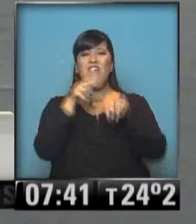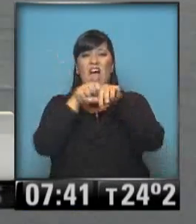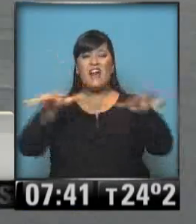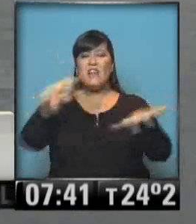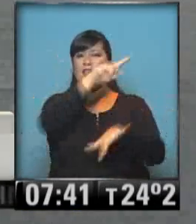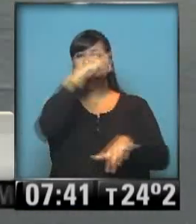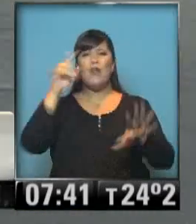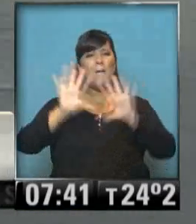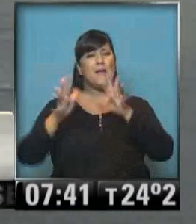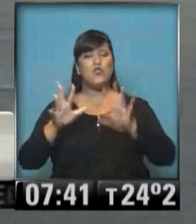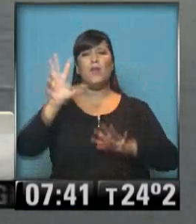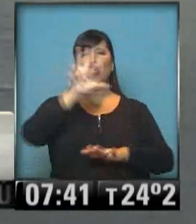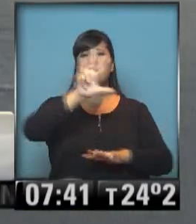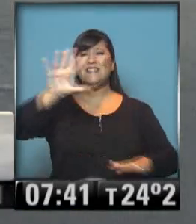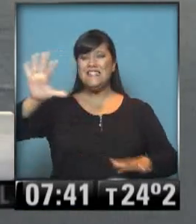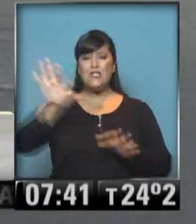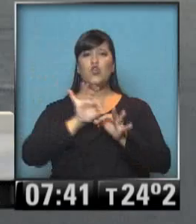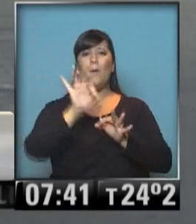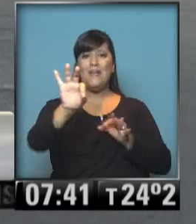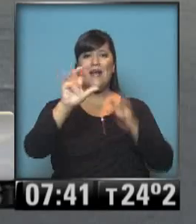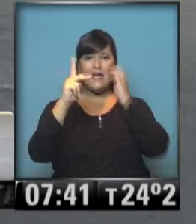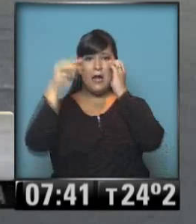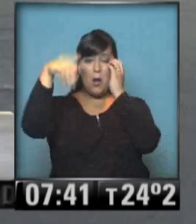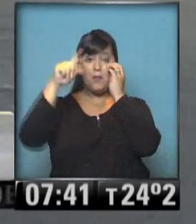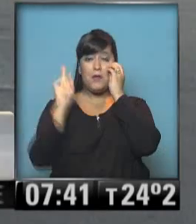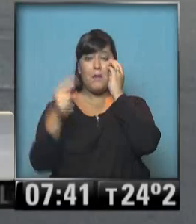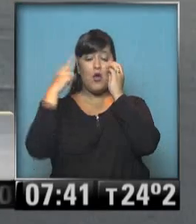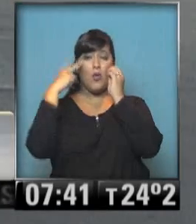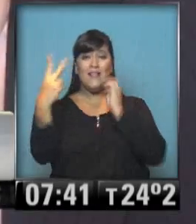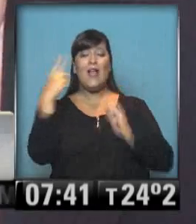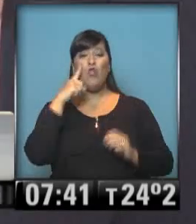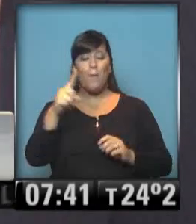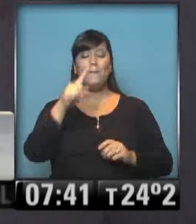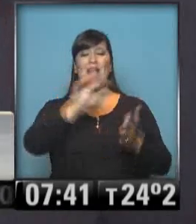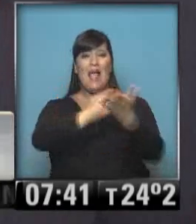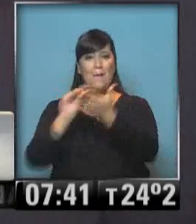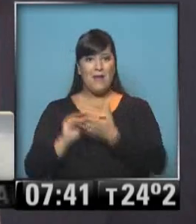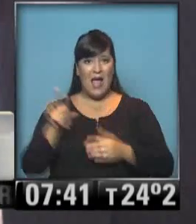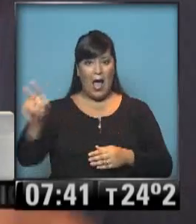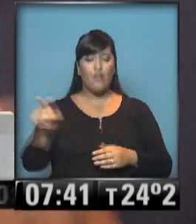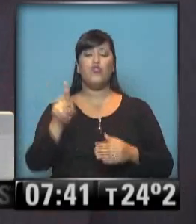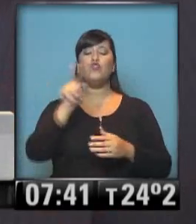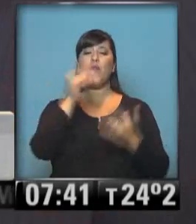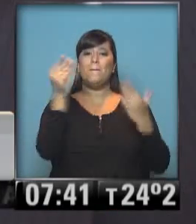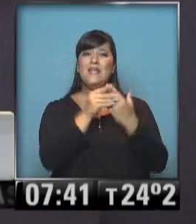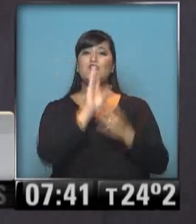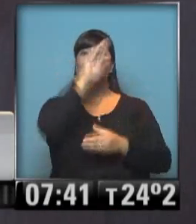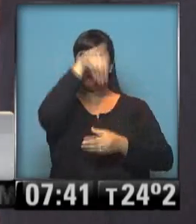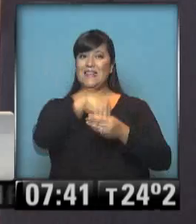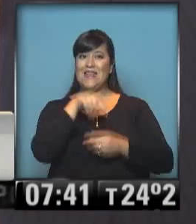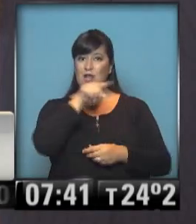de y 92000 empleados el ministro de interior y Transporte Florencio